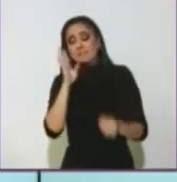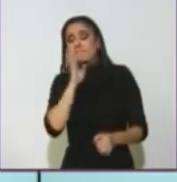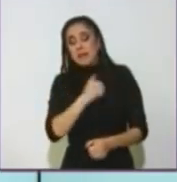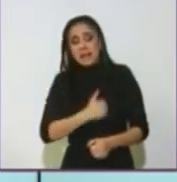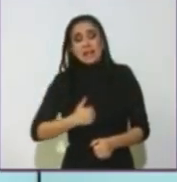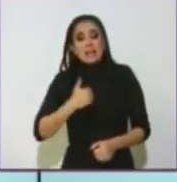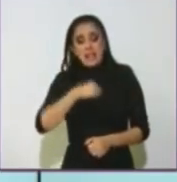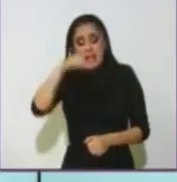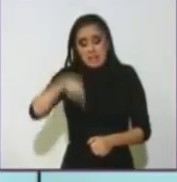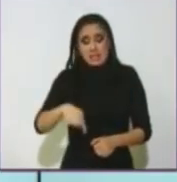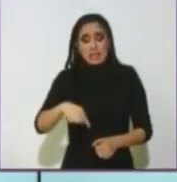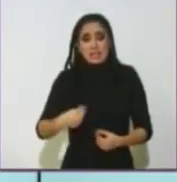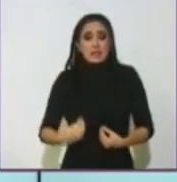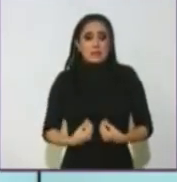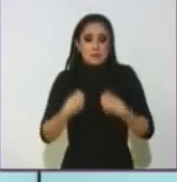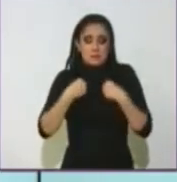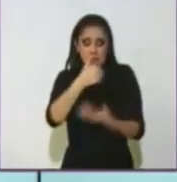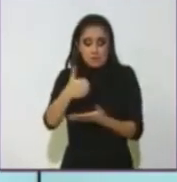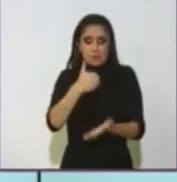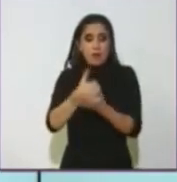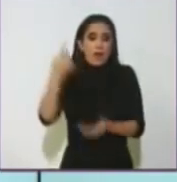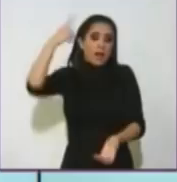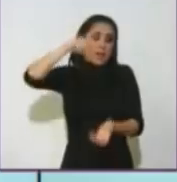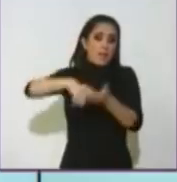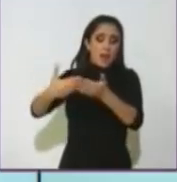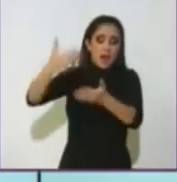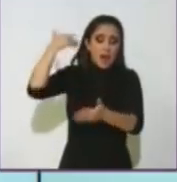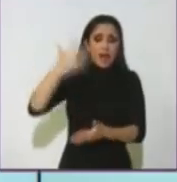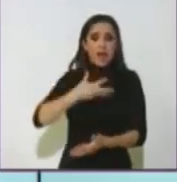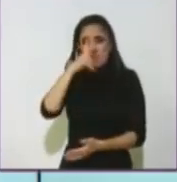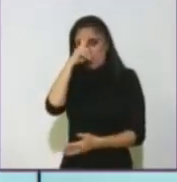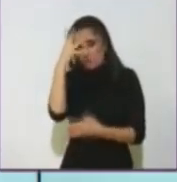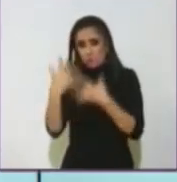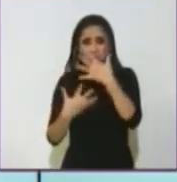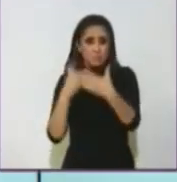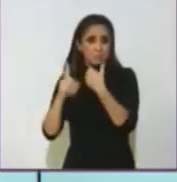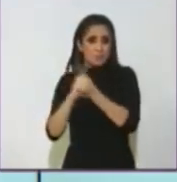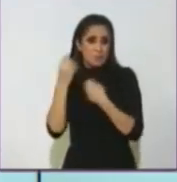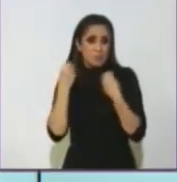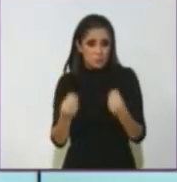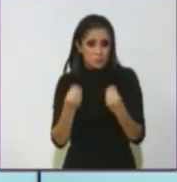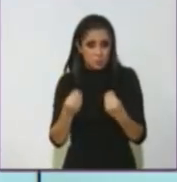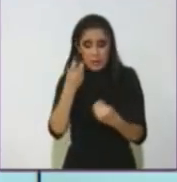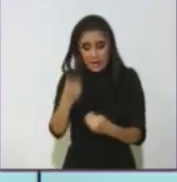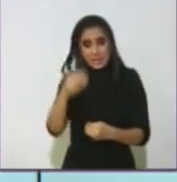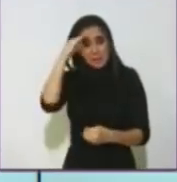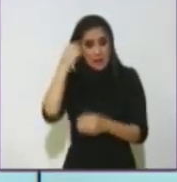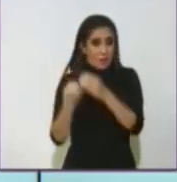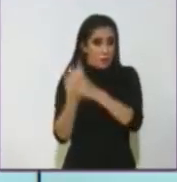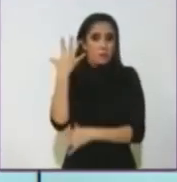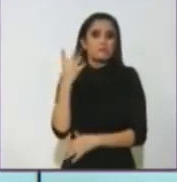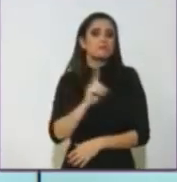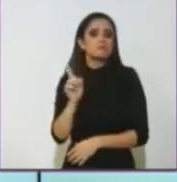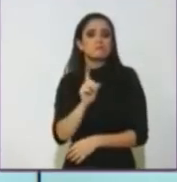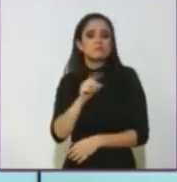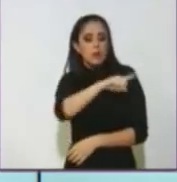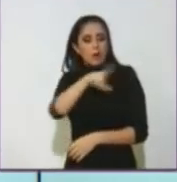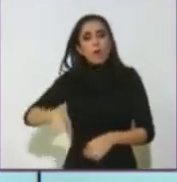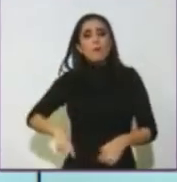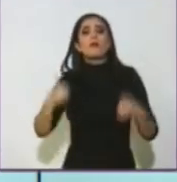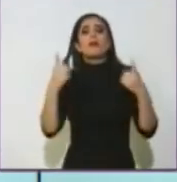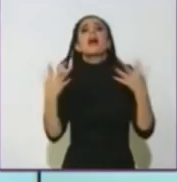vivimos desde hace muchos años violencia no es tema nuevo y qué es lo que han hecho nuestros gobiernos